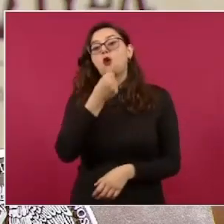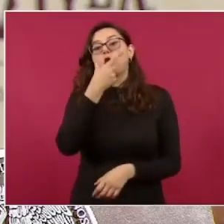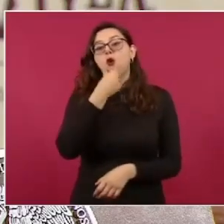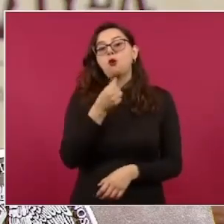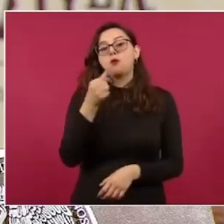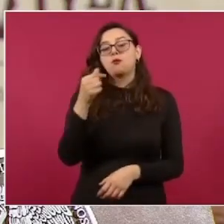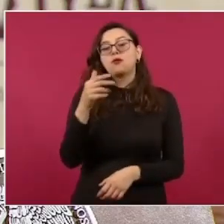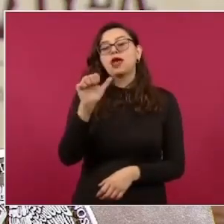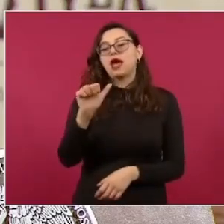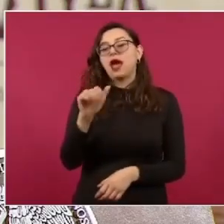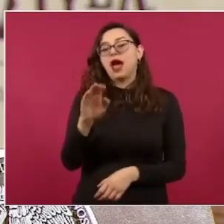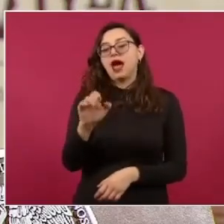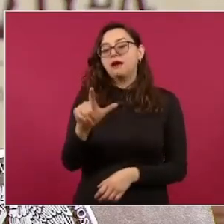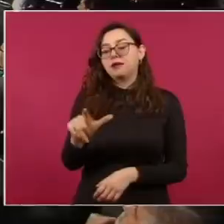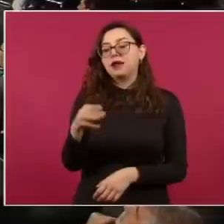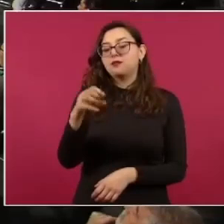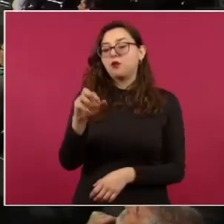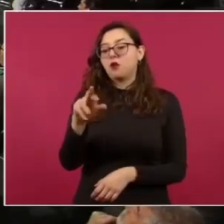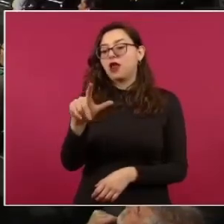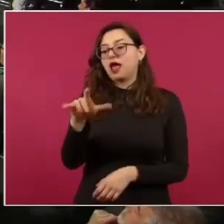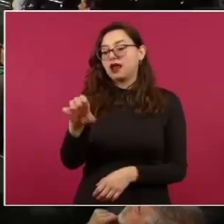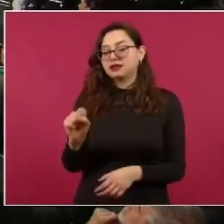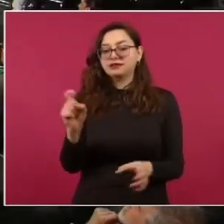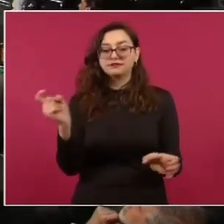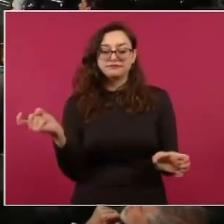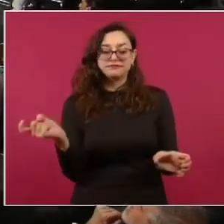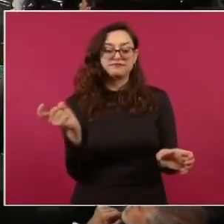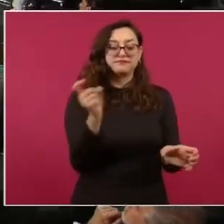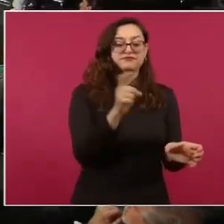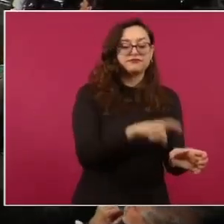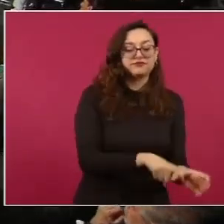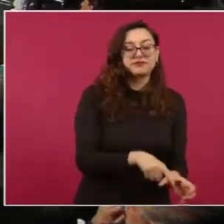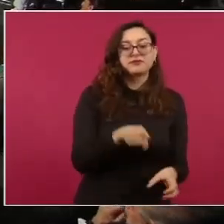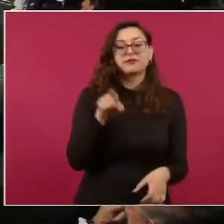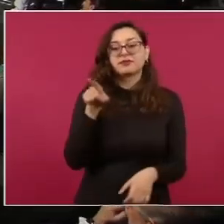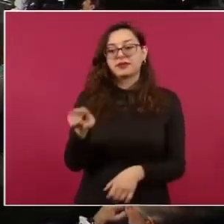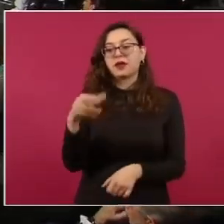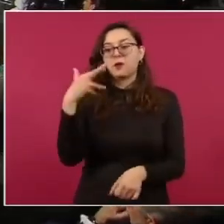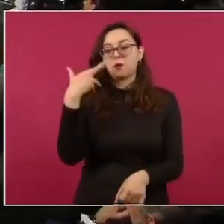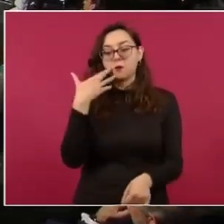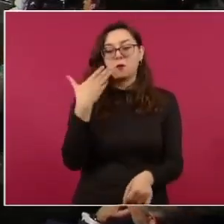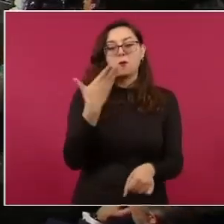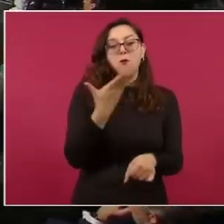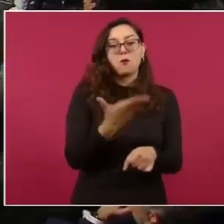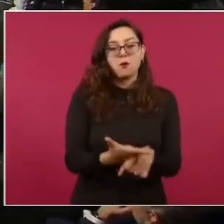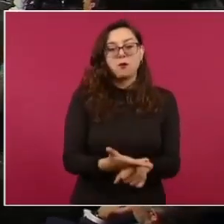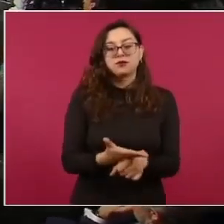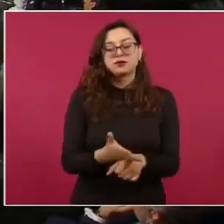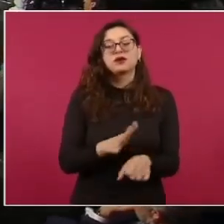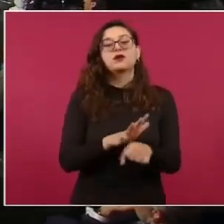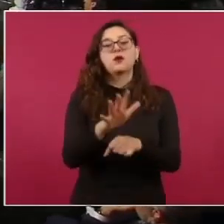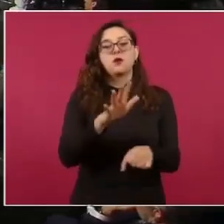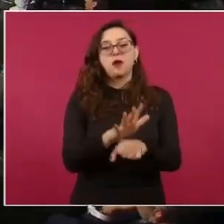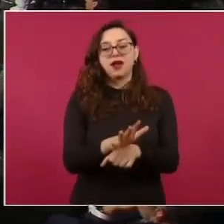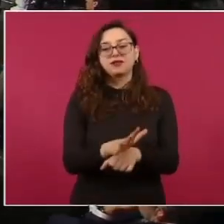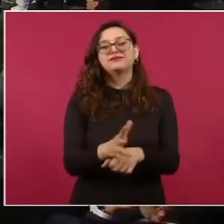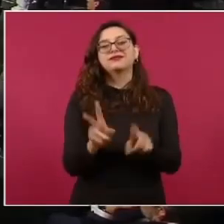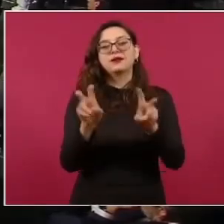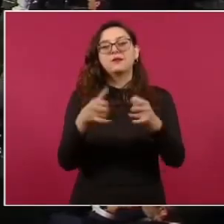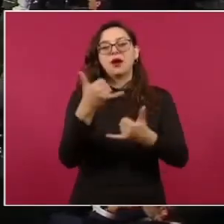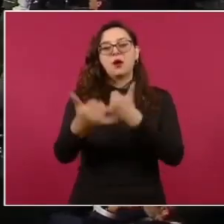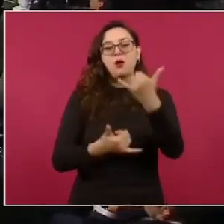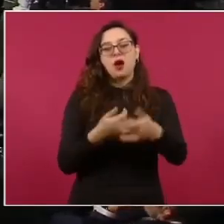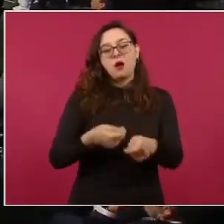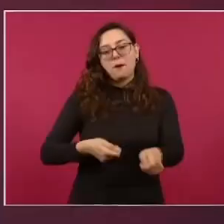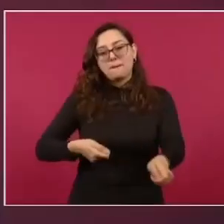Morales Rodríguez, encargado del billar, propiedad de doña Concepción. En